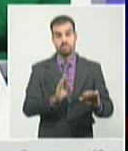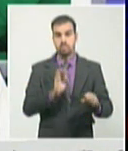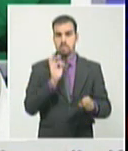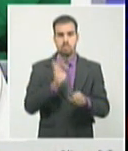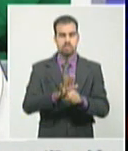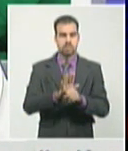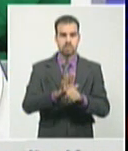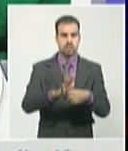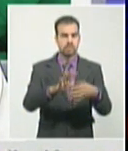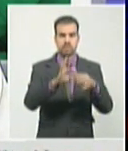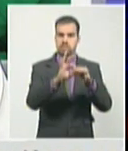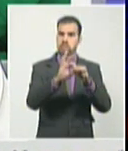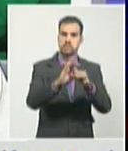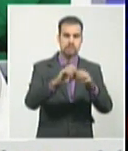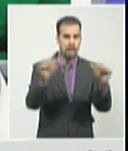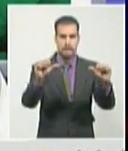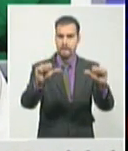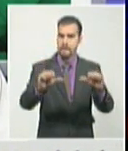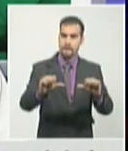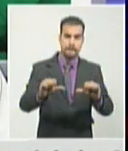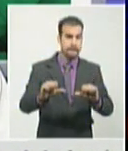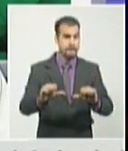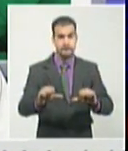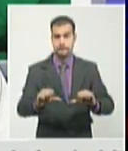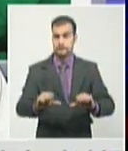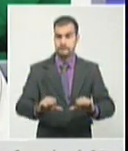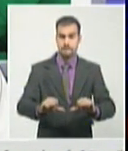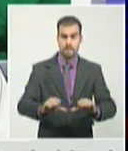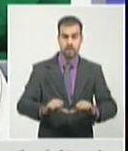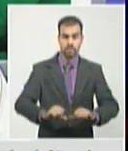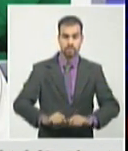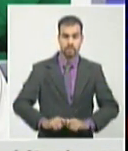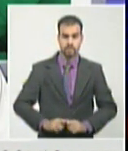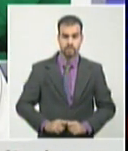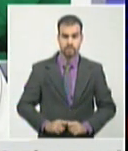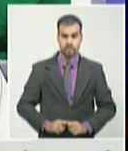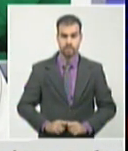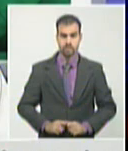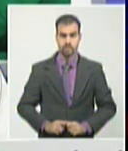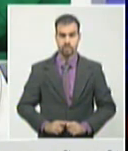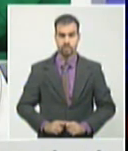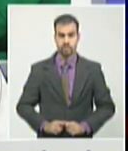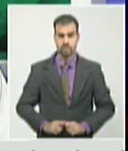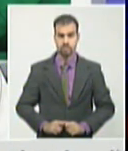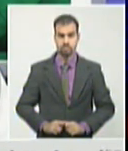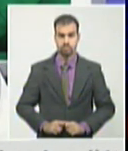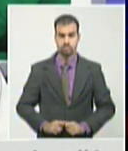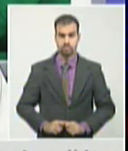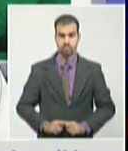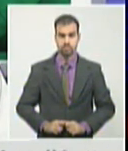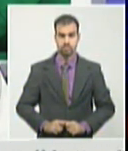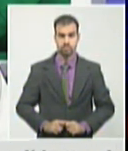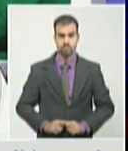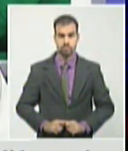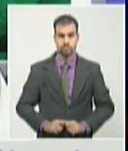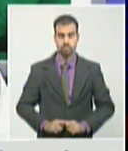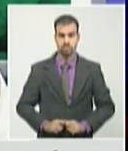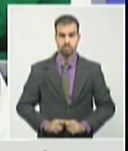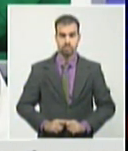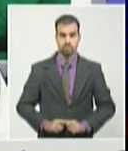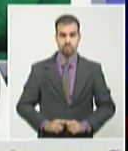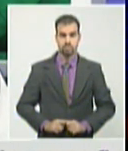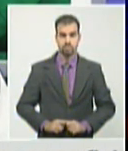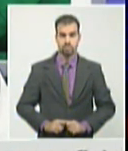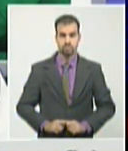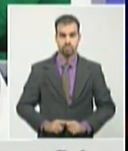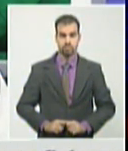un grupo de complicaciones que hicieron que de manera súbita se